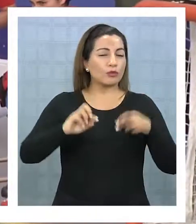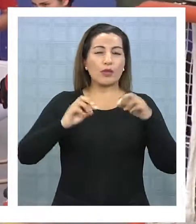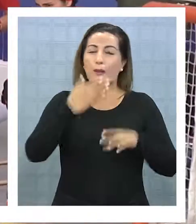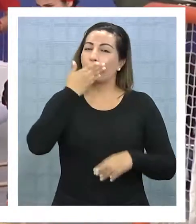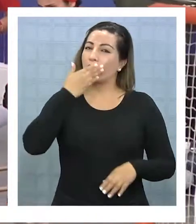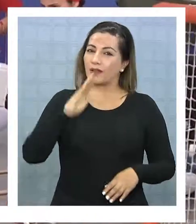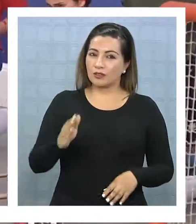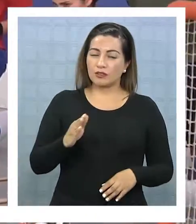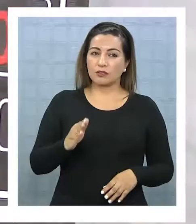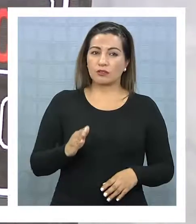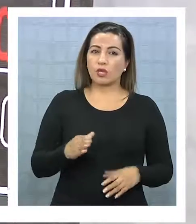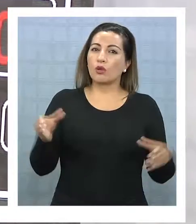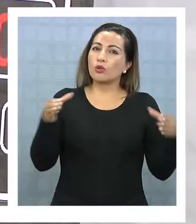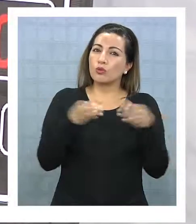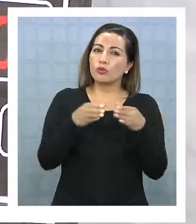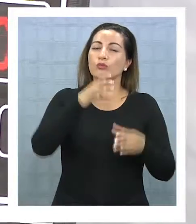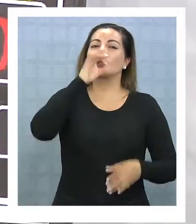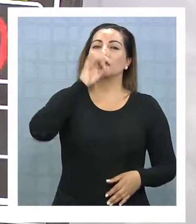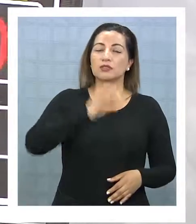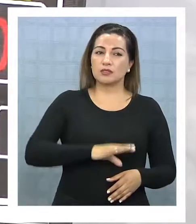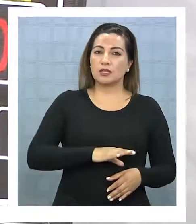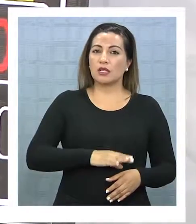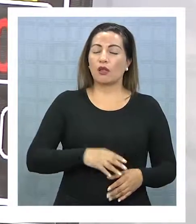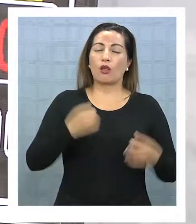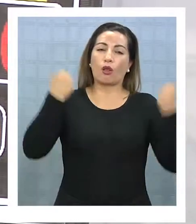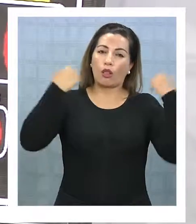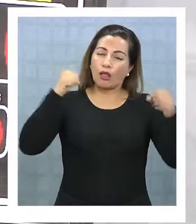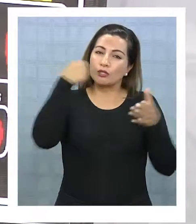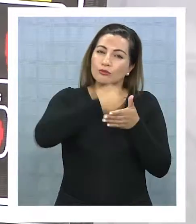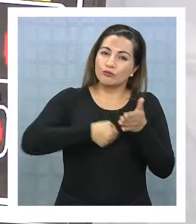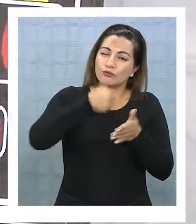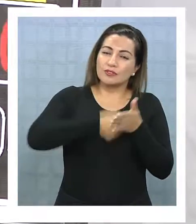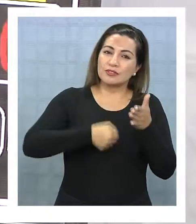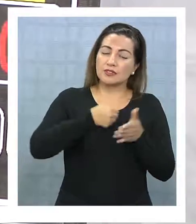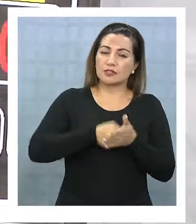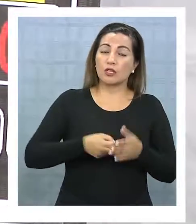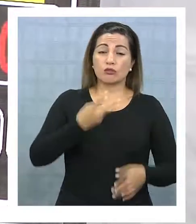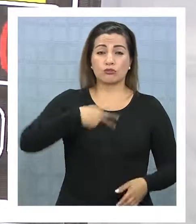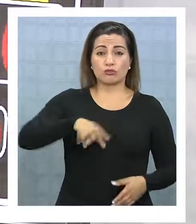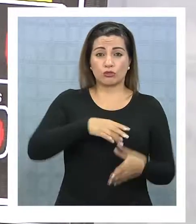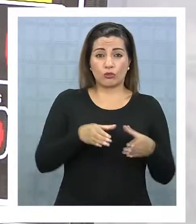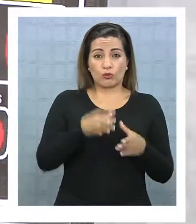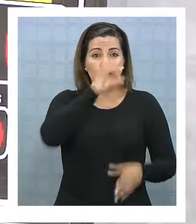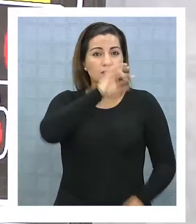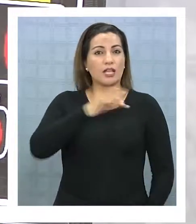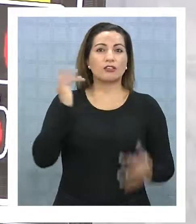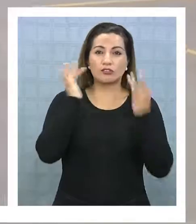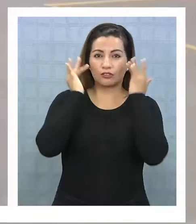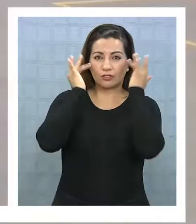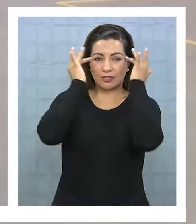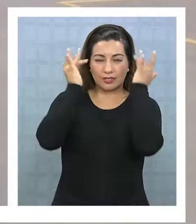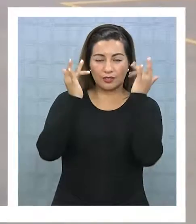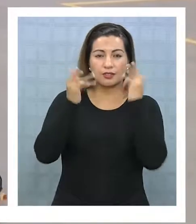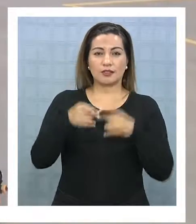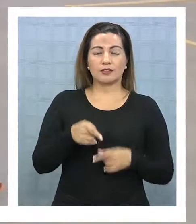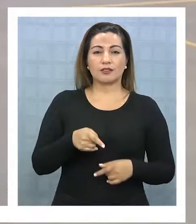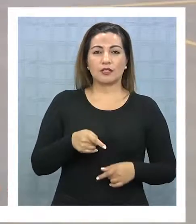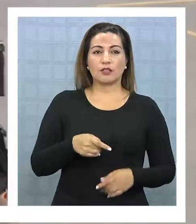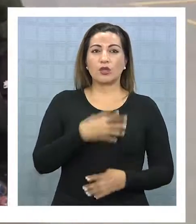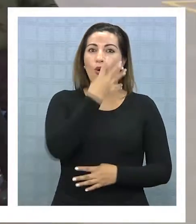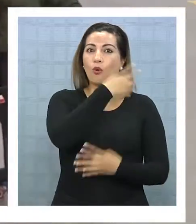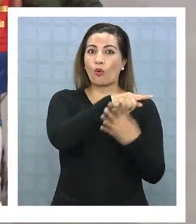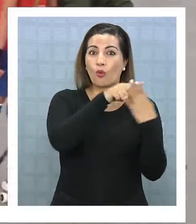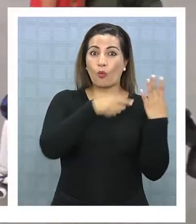ellos llegaron, nos llegaron mucho más que los otros partidos. Así que estamos contentos por eso, que estos